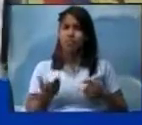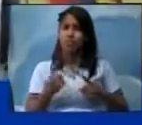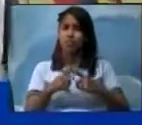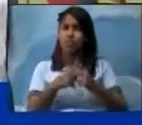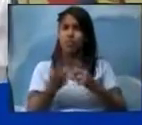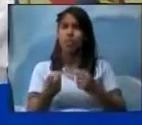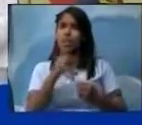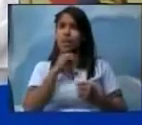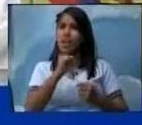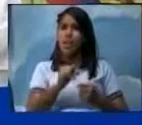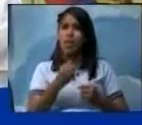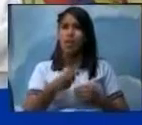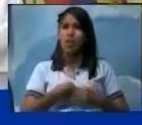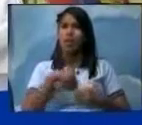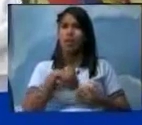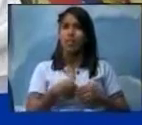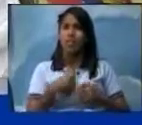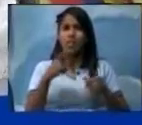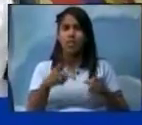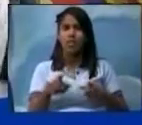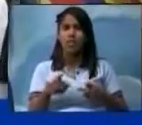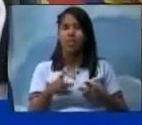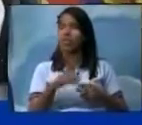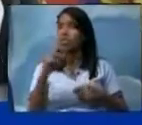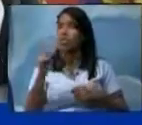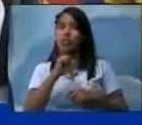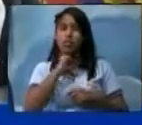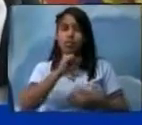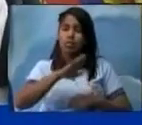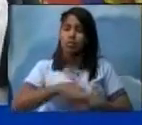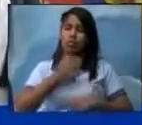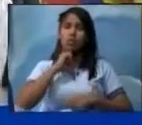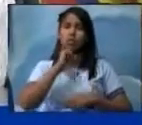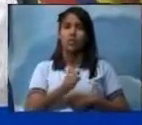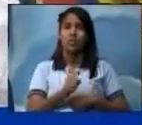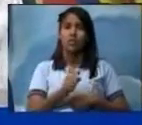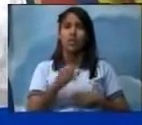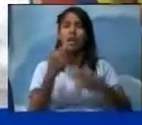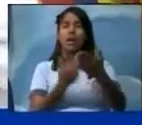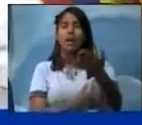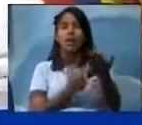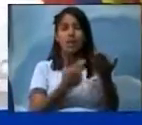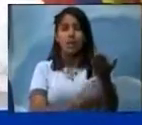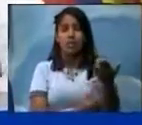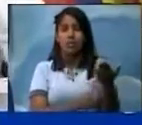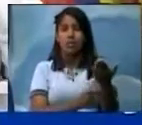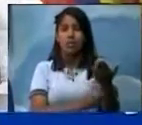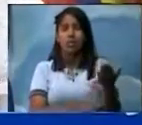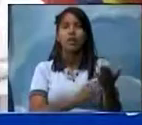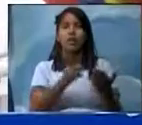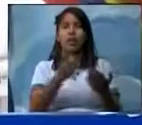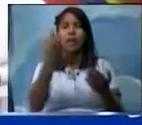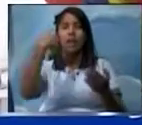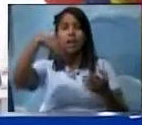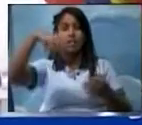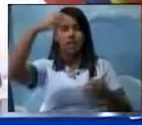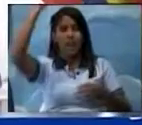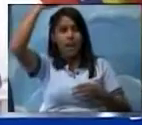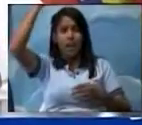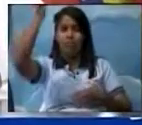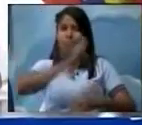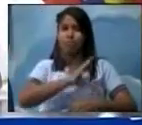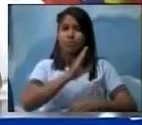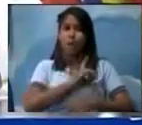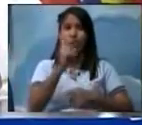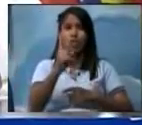es lo que adivinan ustedes lo fácil no no no no no no no hermano ese Rey tomó una